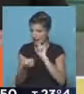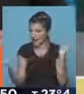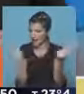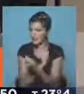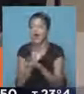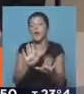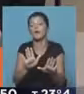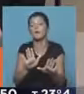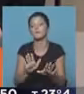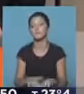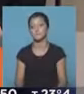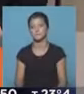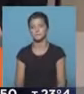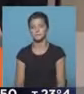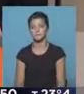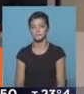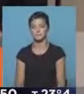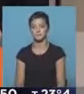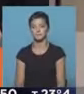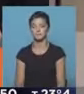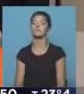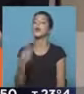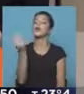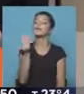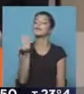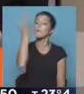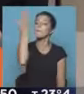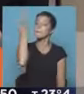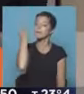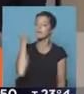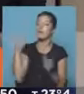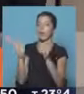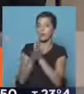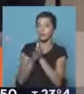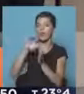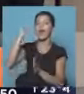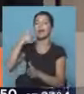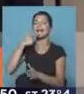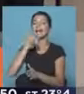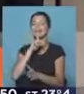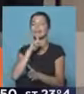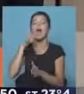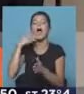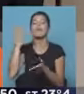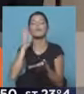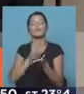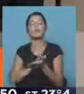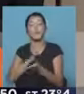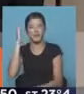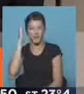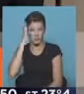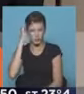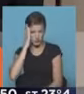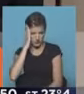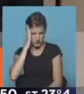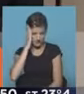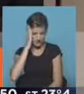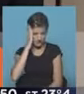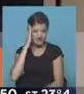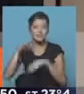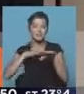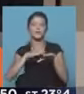encontrar su ruta el sábado pasado conversábamos con alejandro katz en en términos culturales digamos del impacto trump